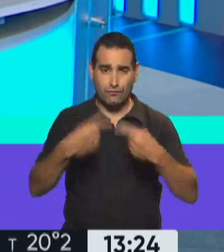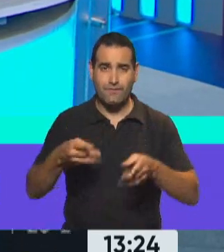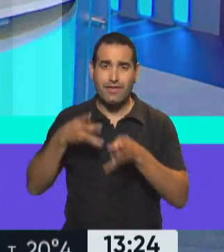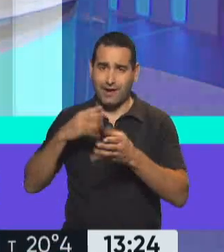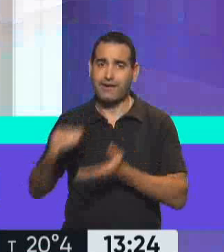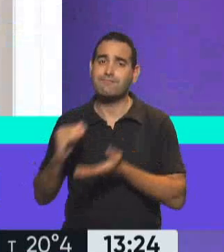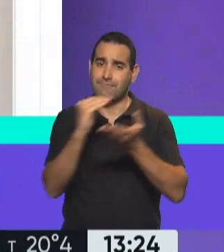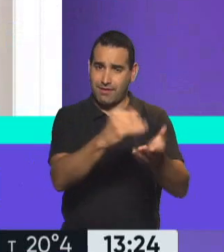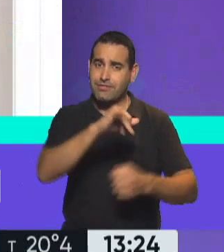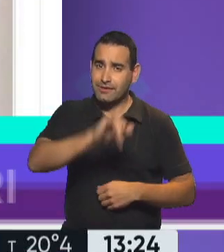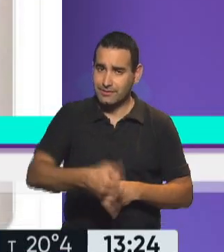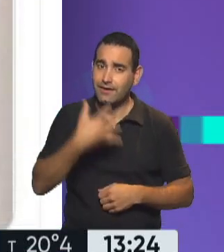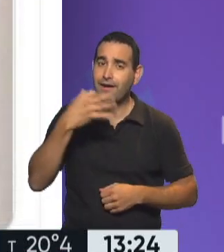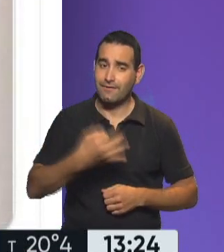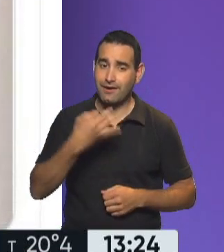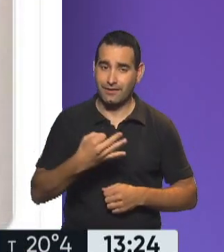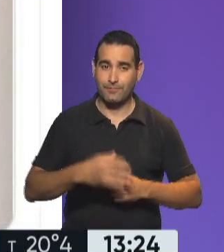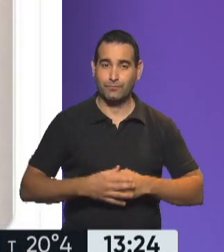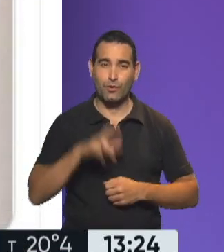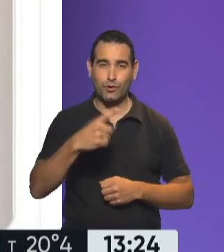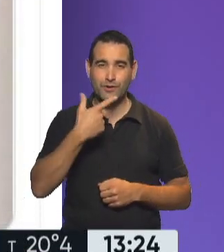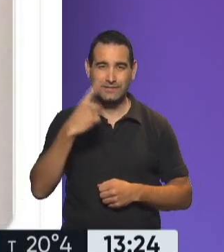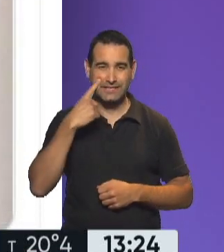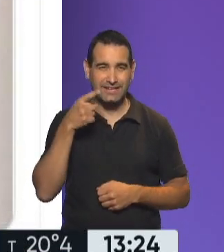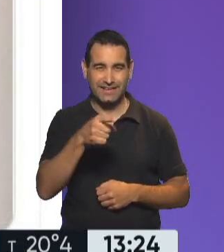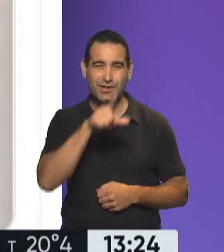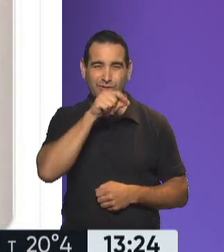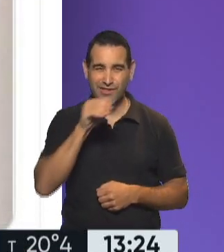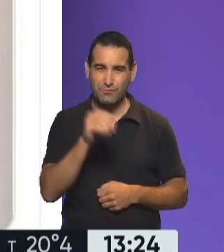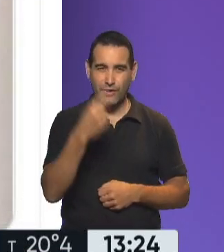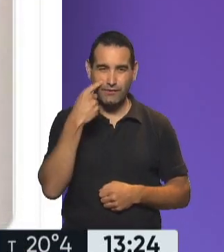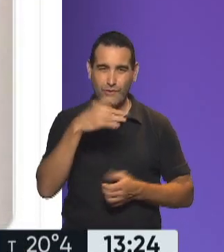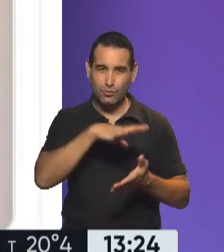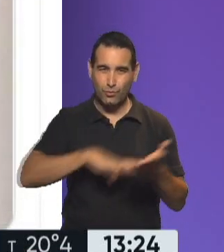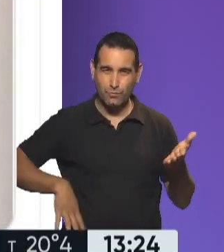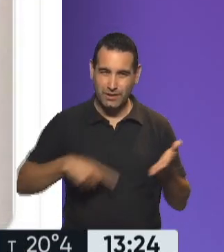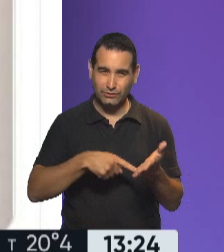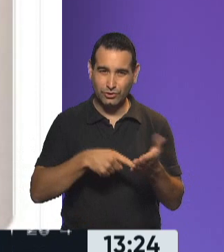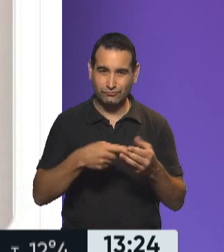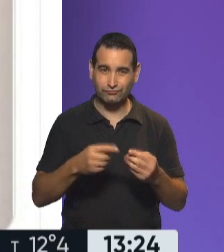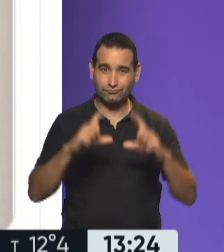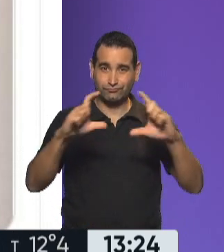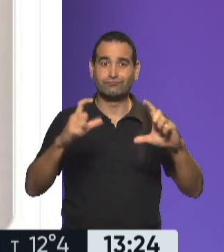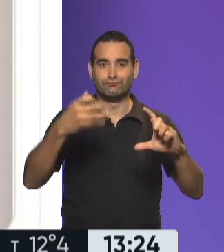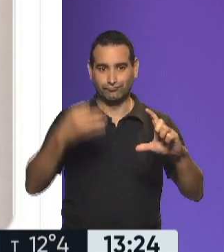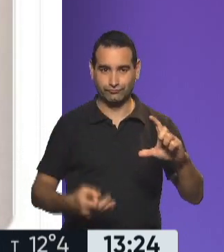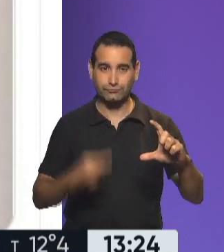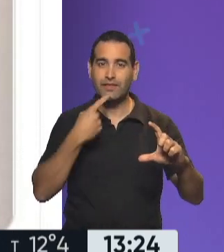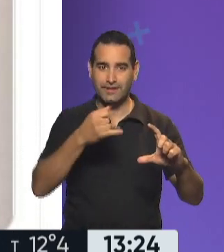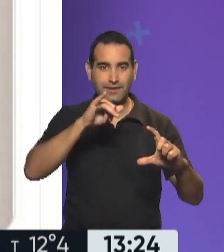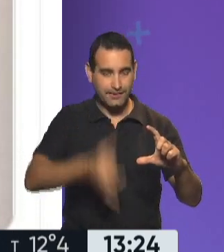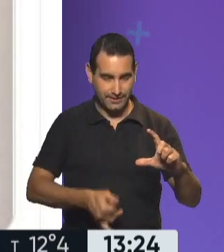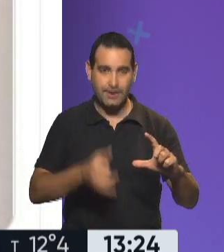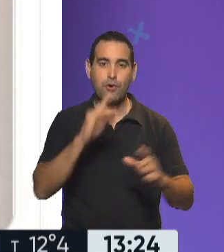a raíz de la publicación por parte de Rossi en su cuenta de Twitter de un documento en donde consta precisamente la llegada